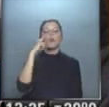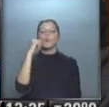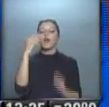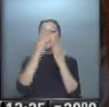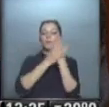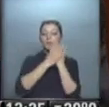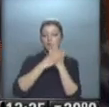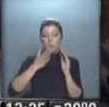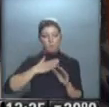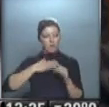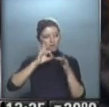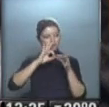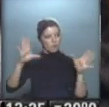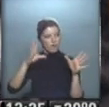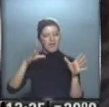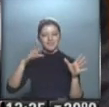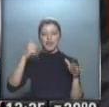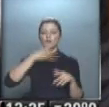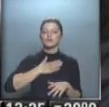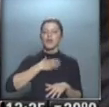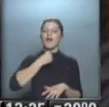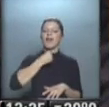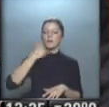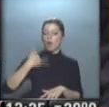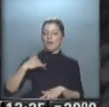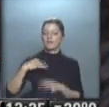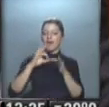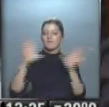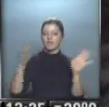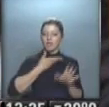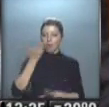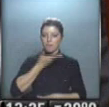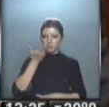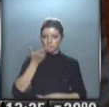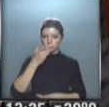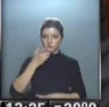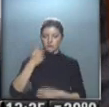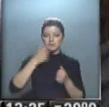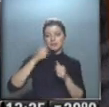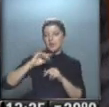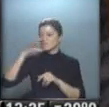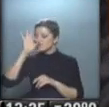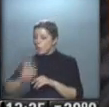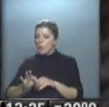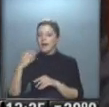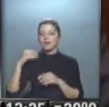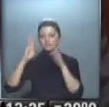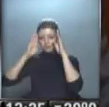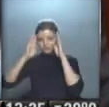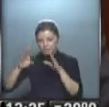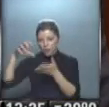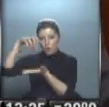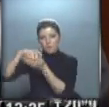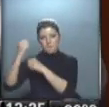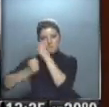nuestra democracia queremos en la Argentina nunca menos libertad de expresión y nunca más concentración mediática. Está en sus